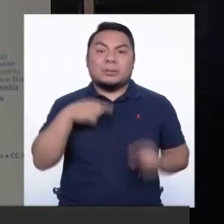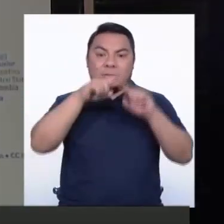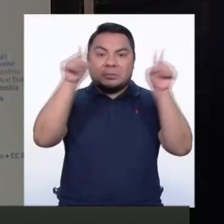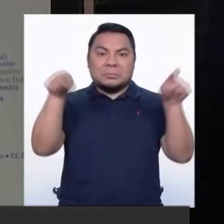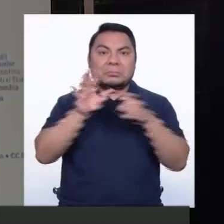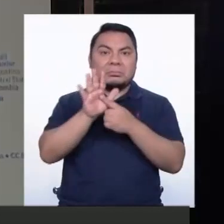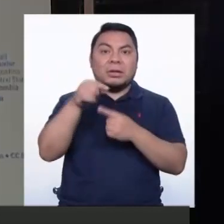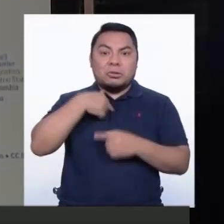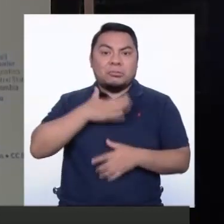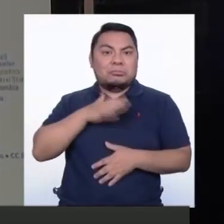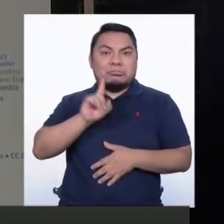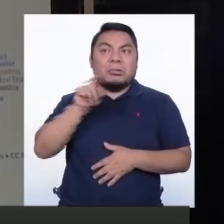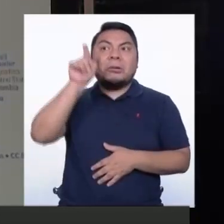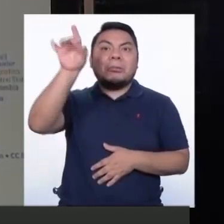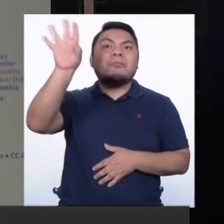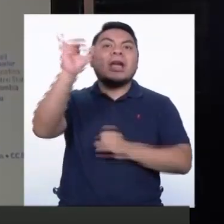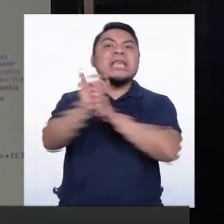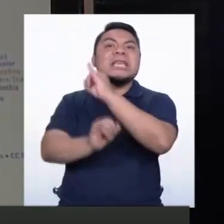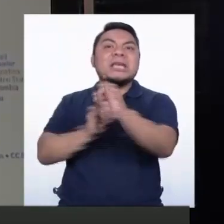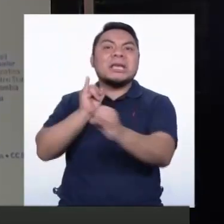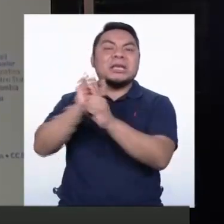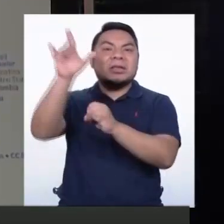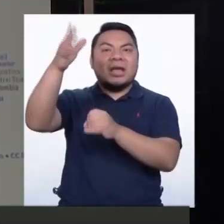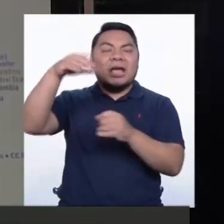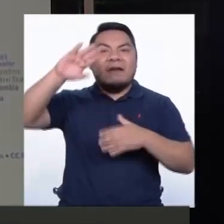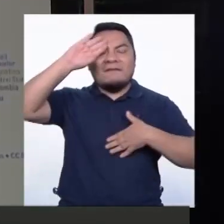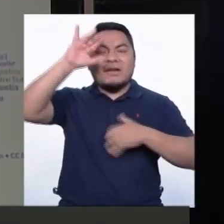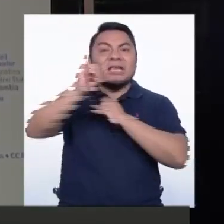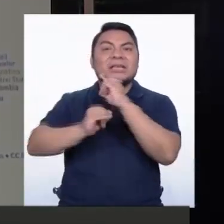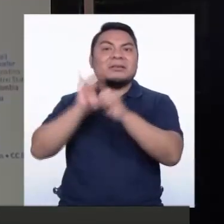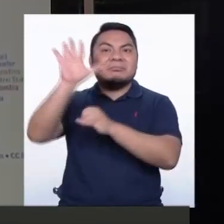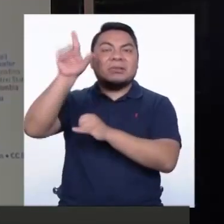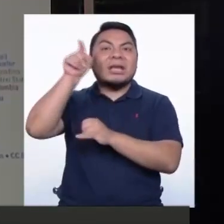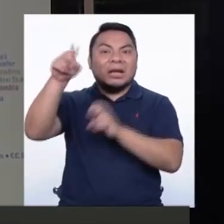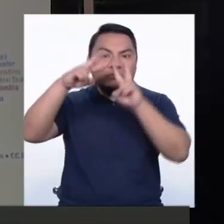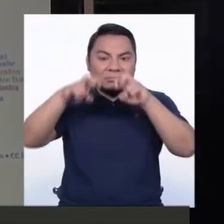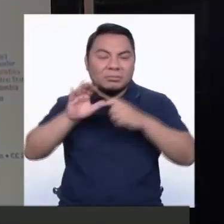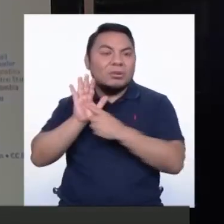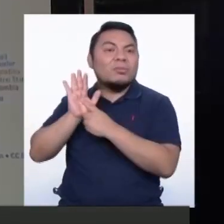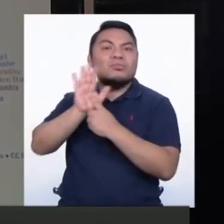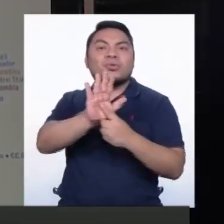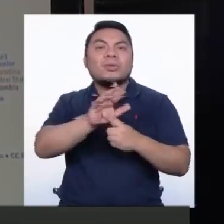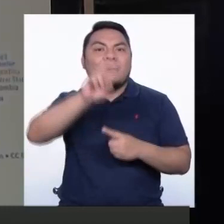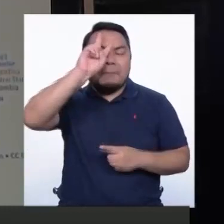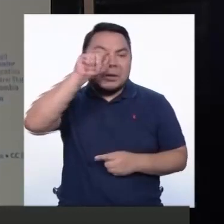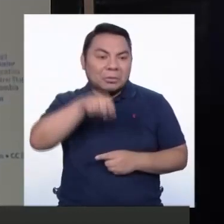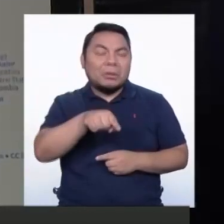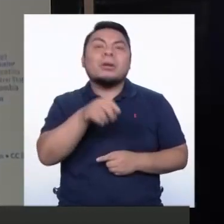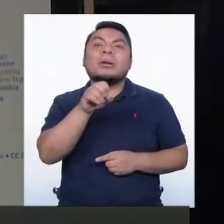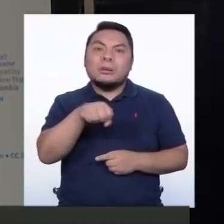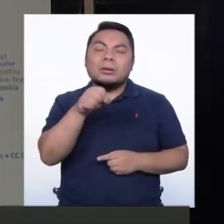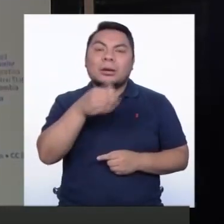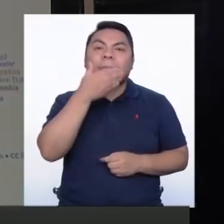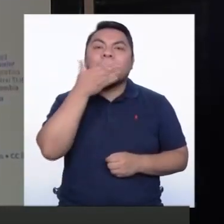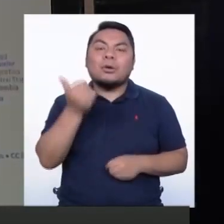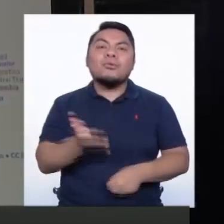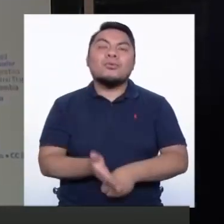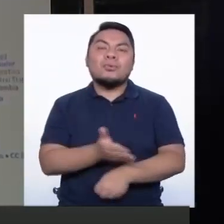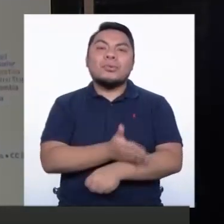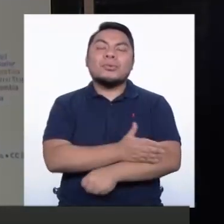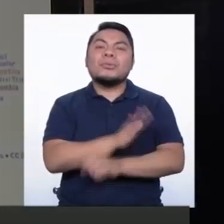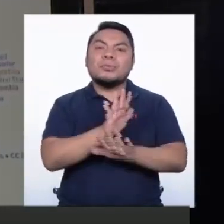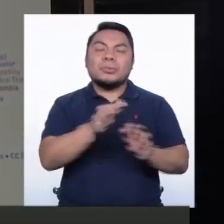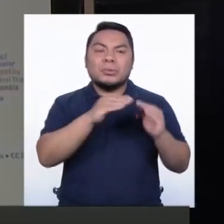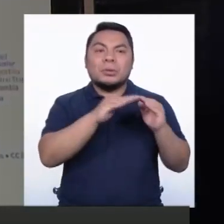nuestra, sino del Centro de Control de Enfermedades, que determina cuál es el nivel de Perú, que tiene